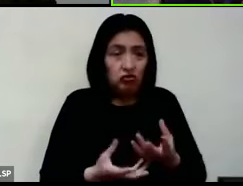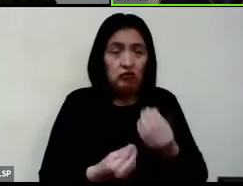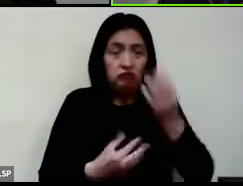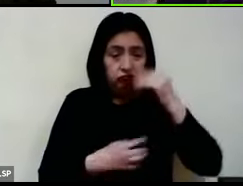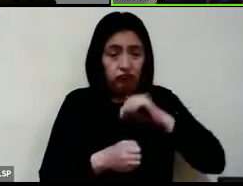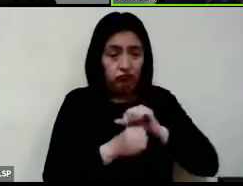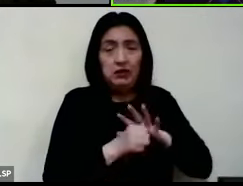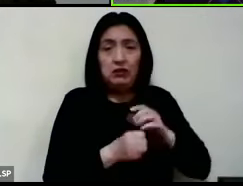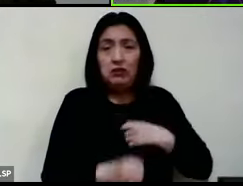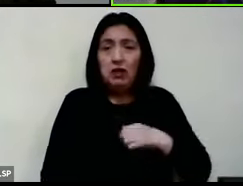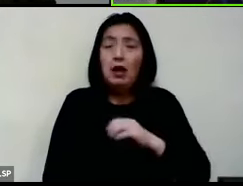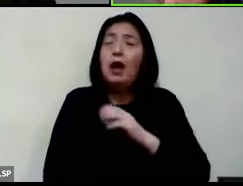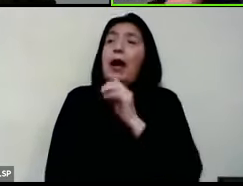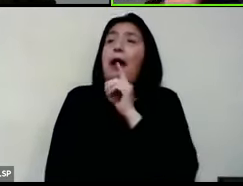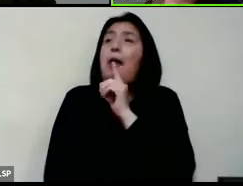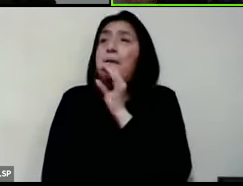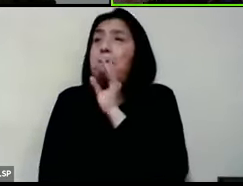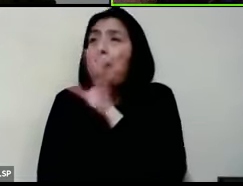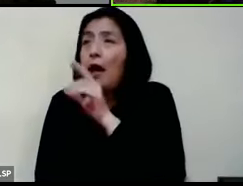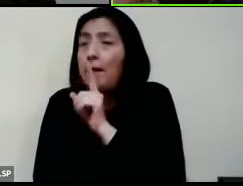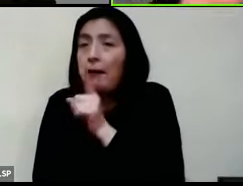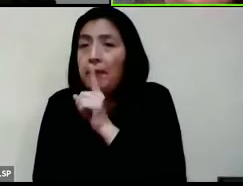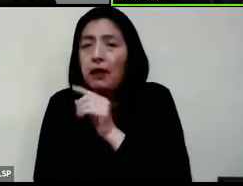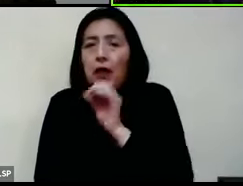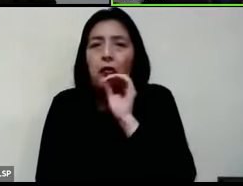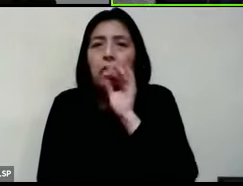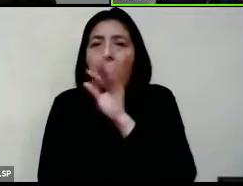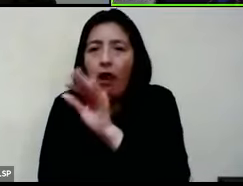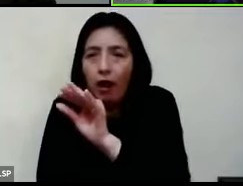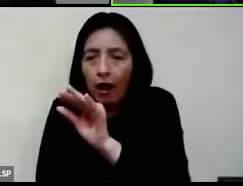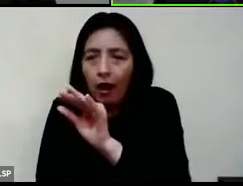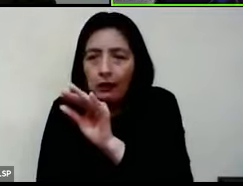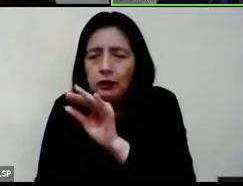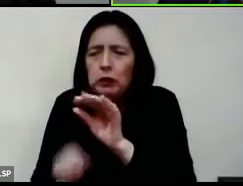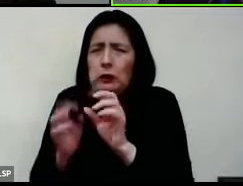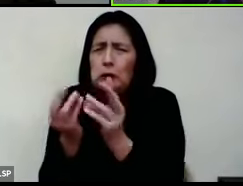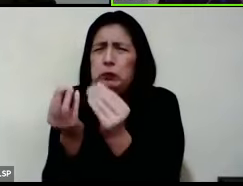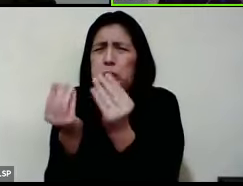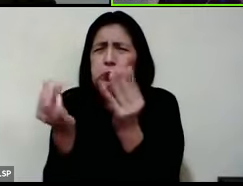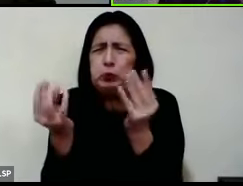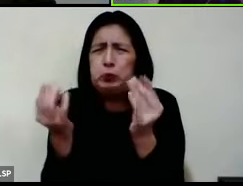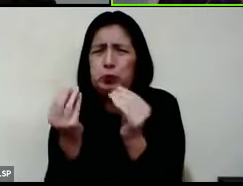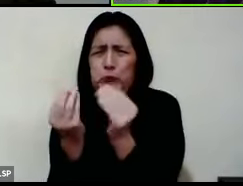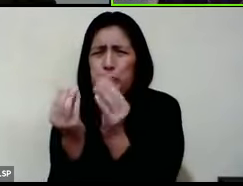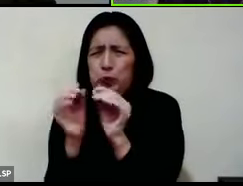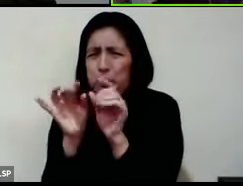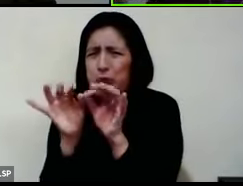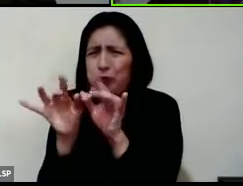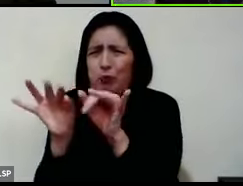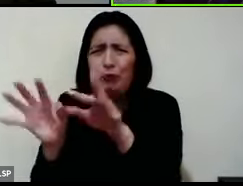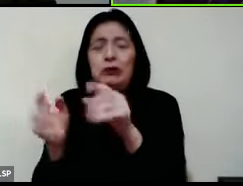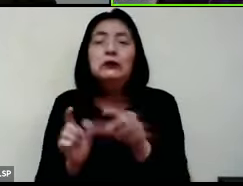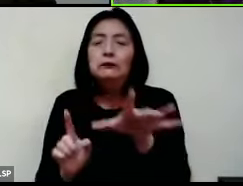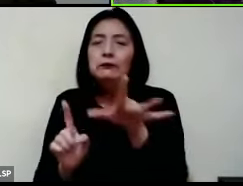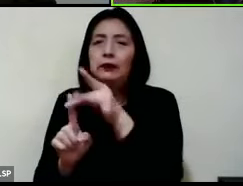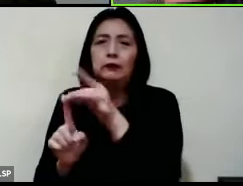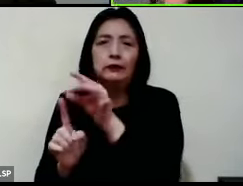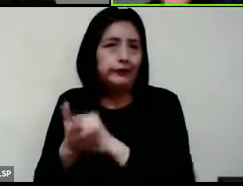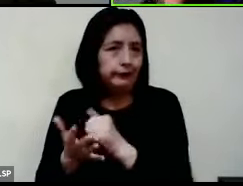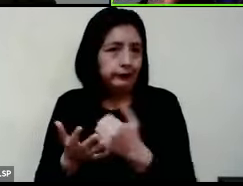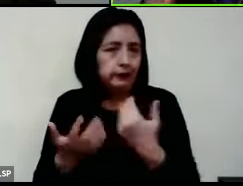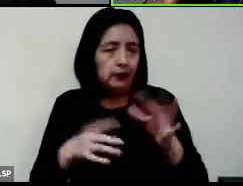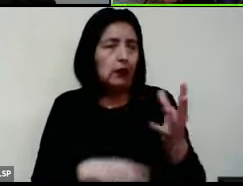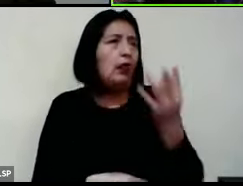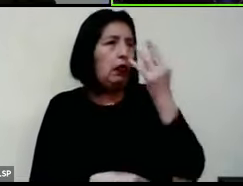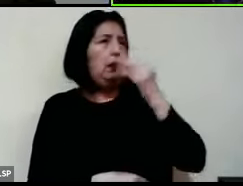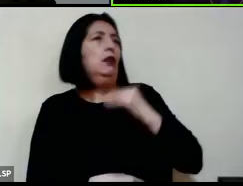nos dice, papá, en ese aliento salen millones de virus y nos contagiamos. Entonces, contagiado, muy